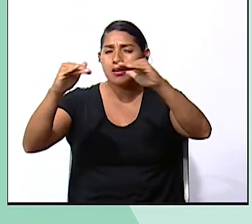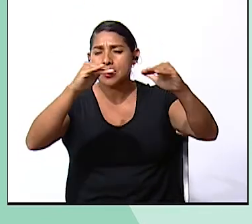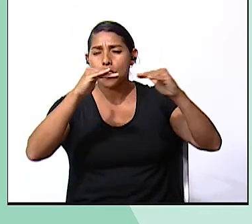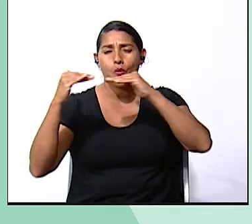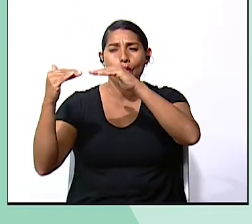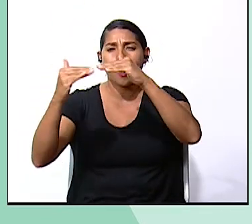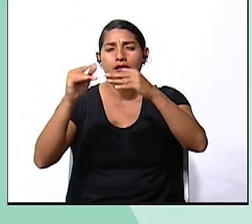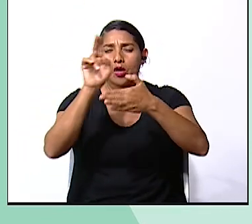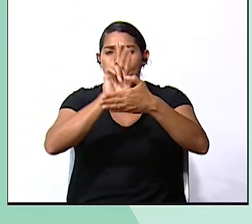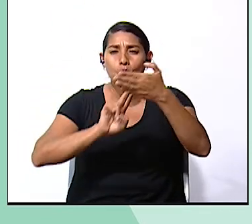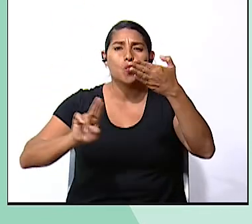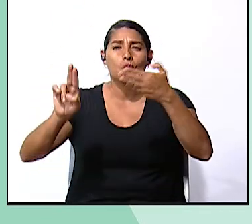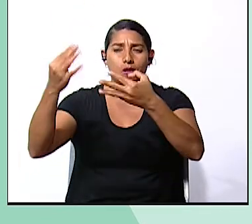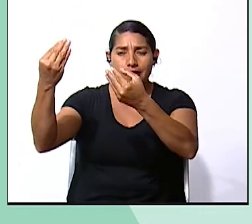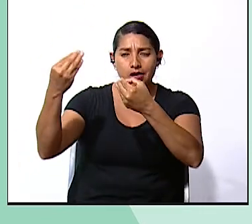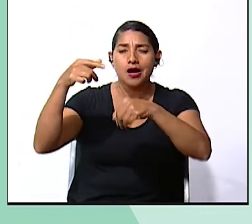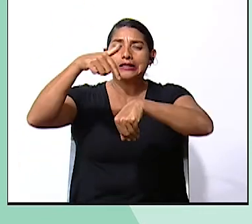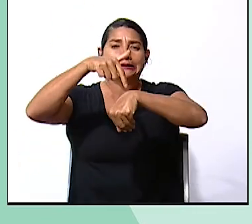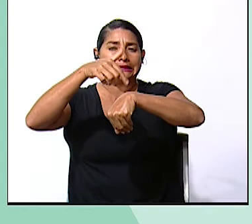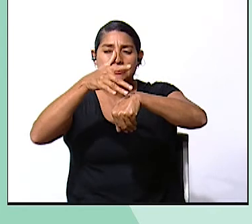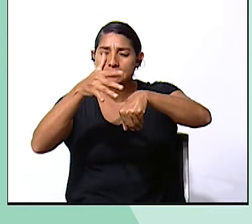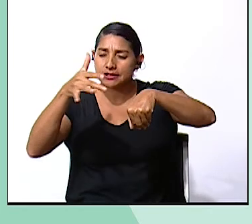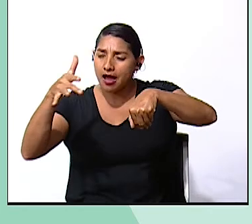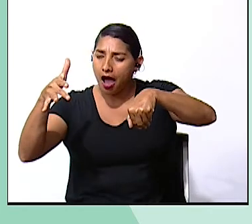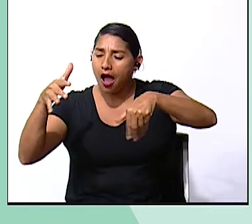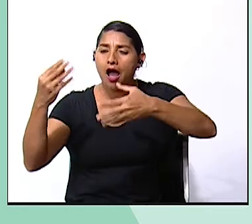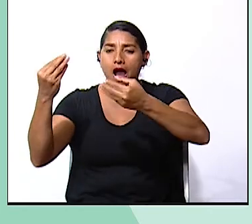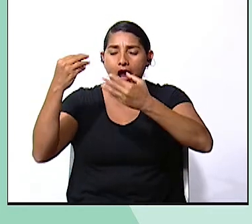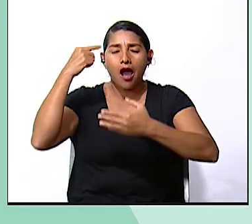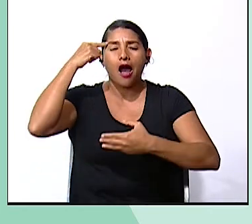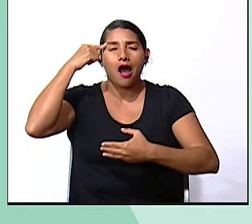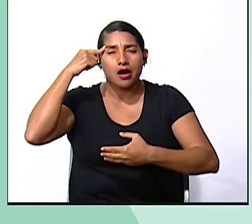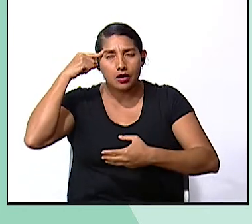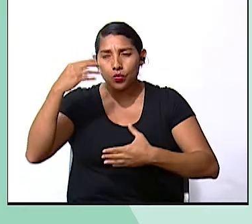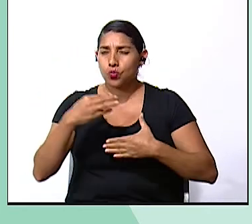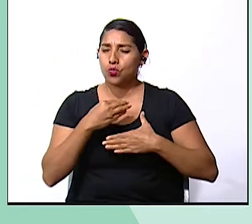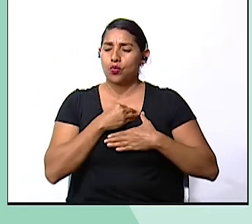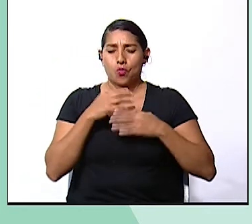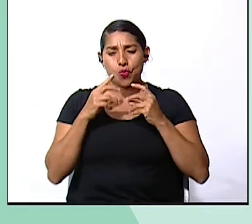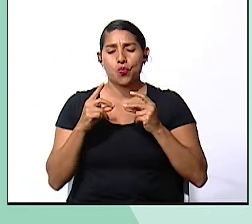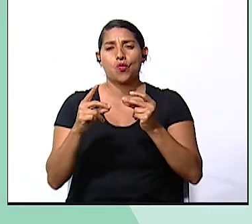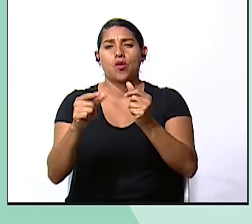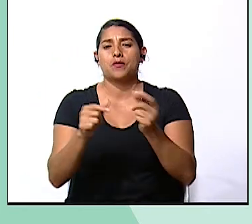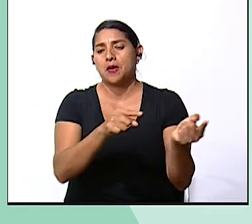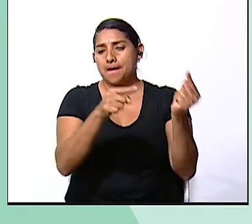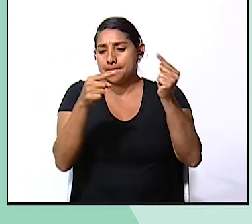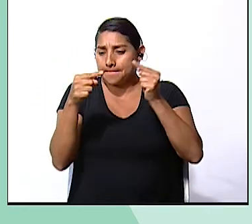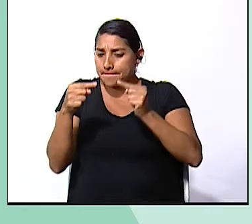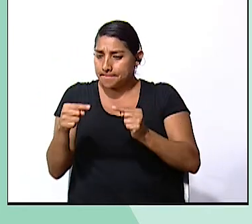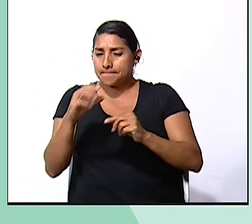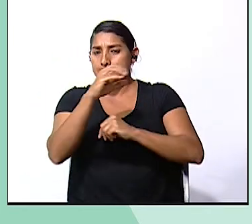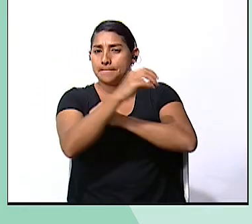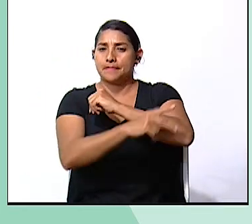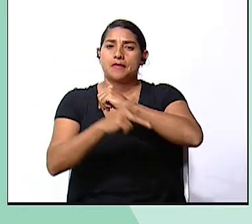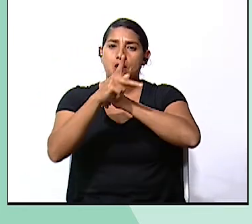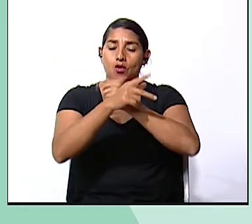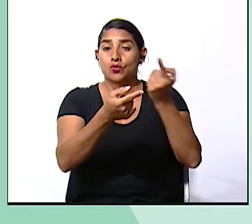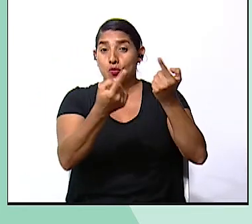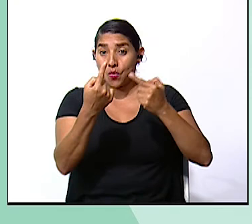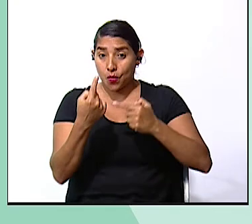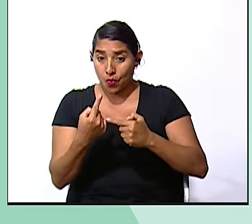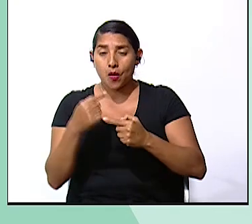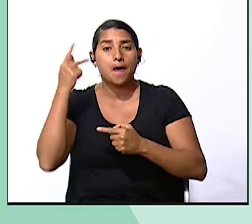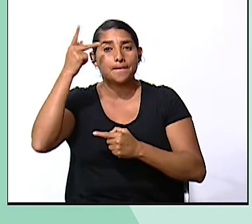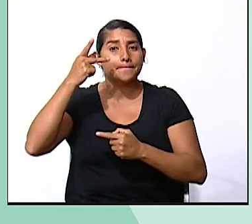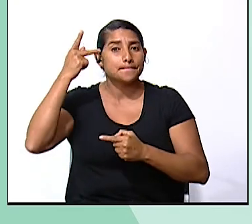centros universitarios de la época, que me llevaron muy pronto a incorporarme dentro de